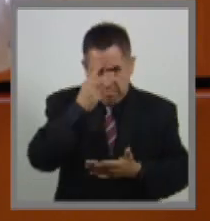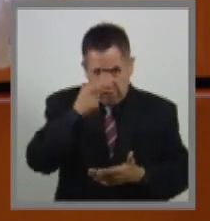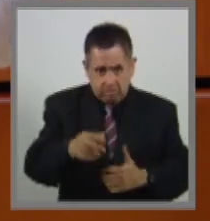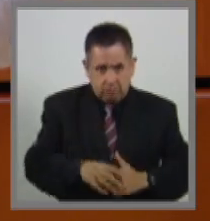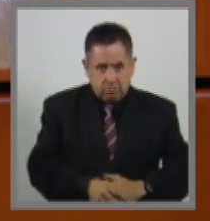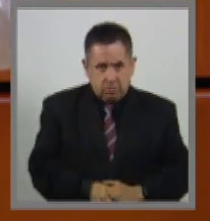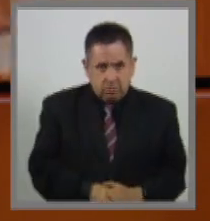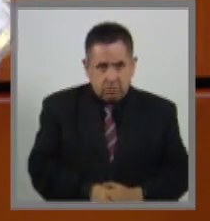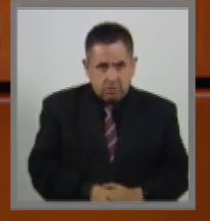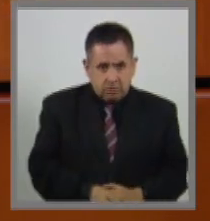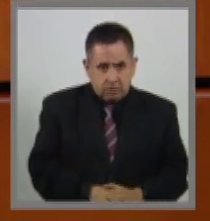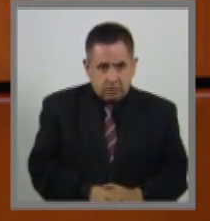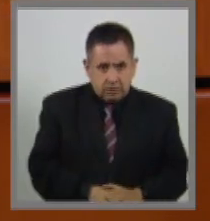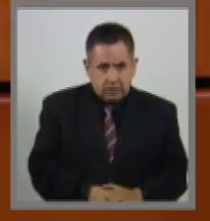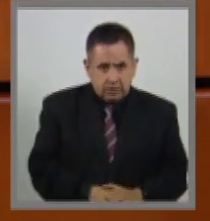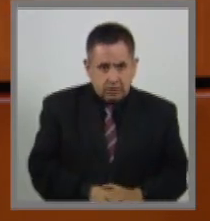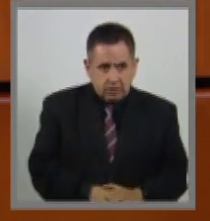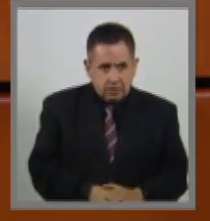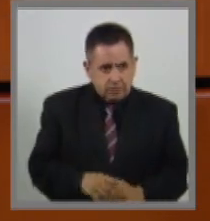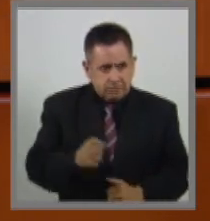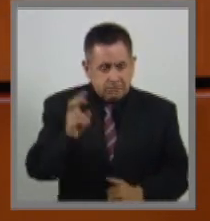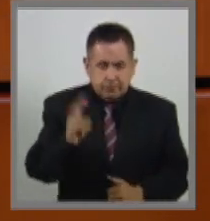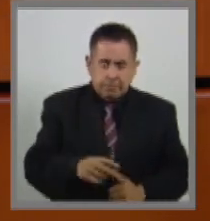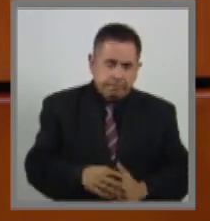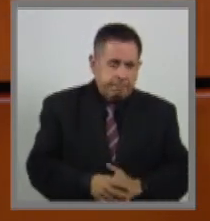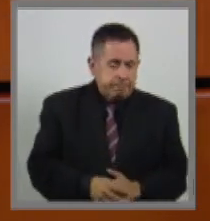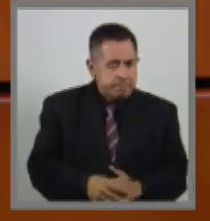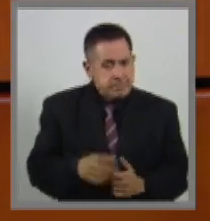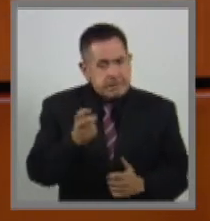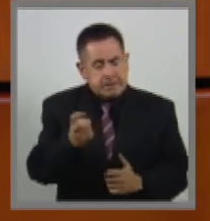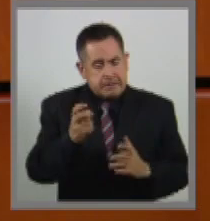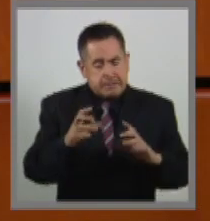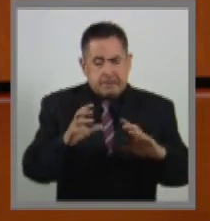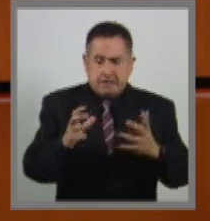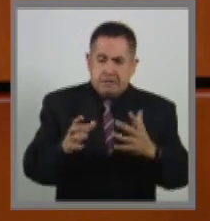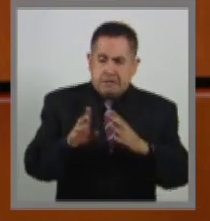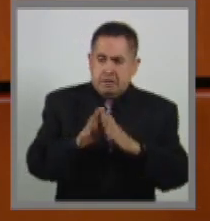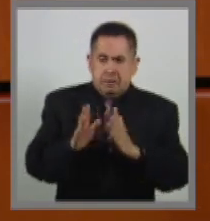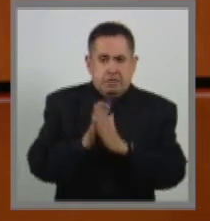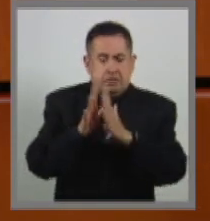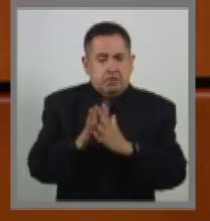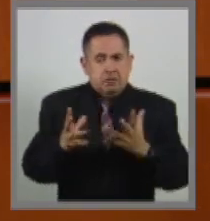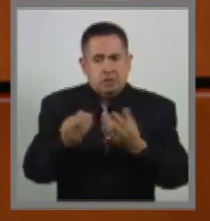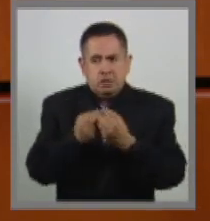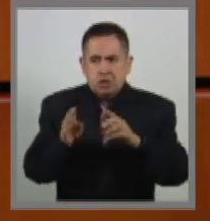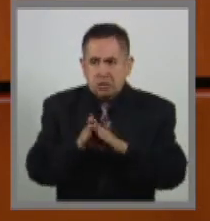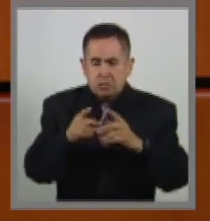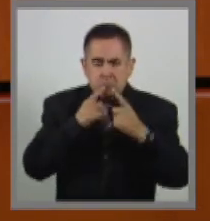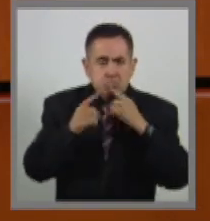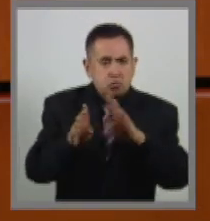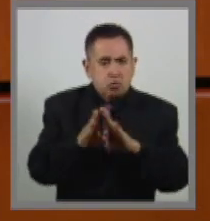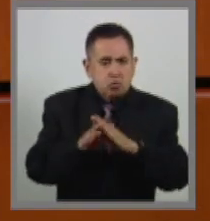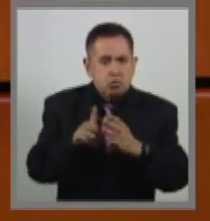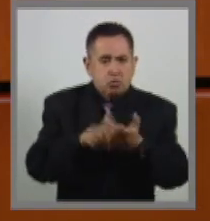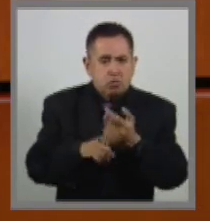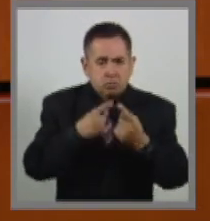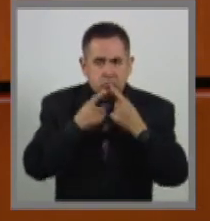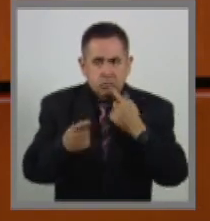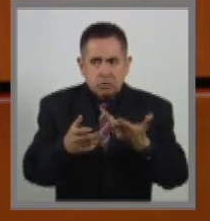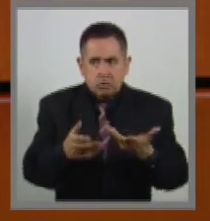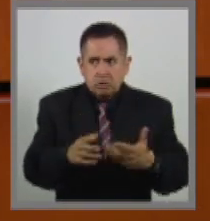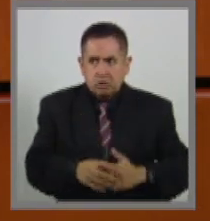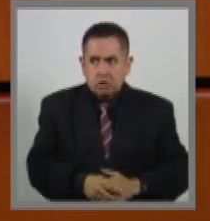México. En verdad, este tipo de intervenciones poco abonan a lo